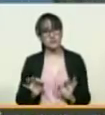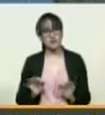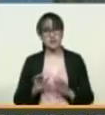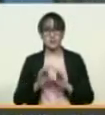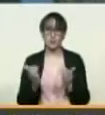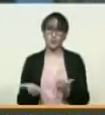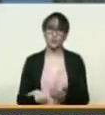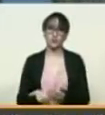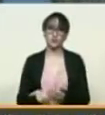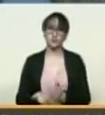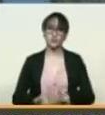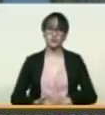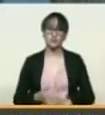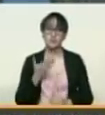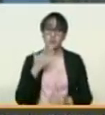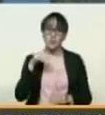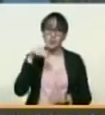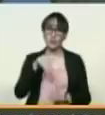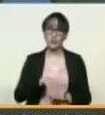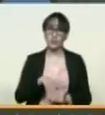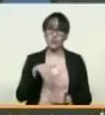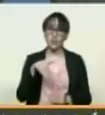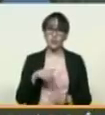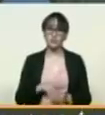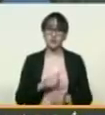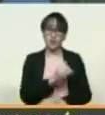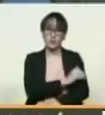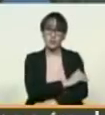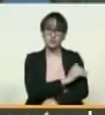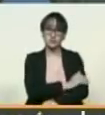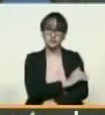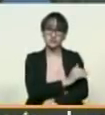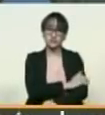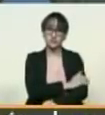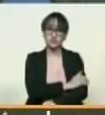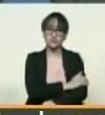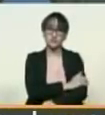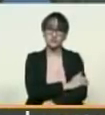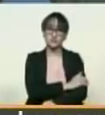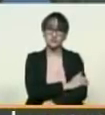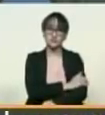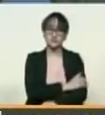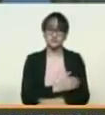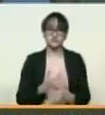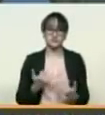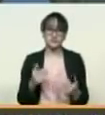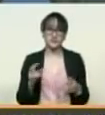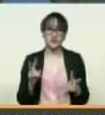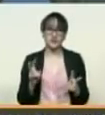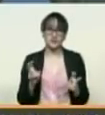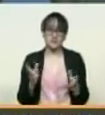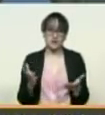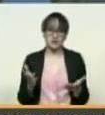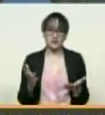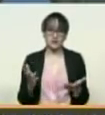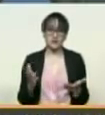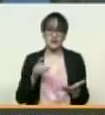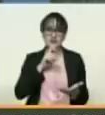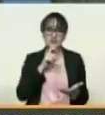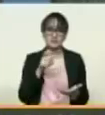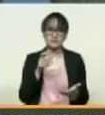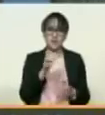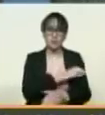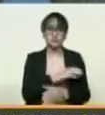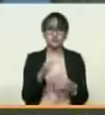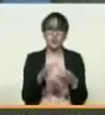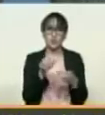mundo. Y si votara por la oposición tradicional, y en este caso creo que le representa a Henry Falcón, bueno,